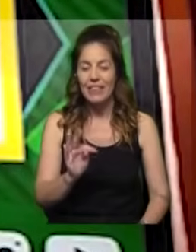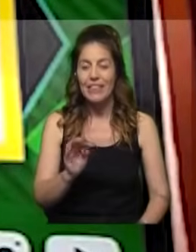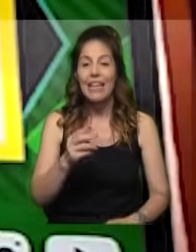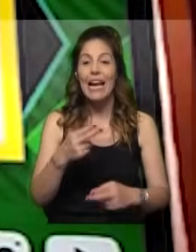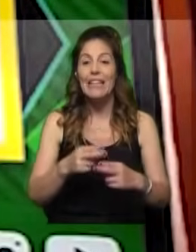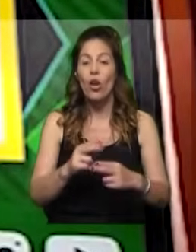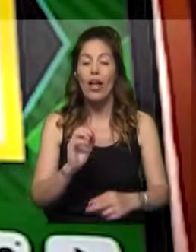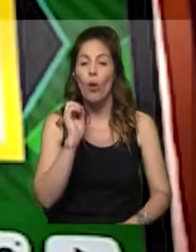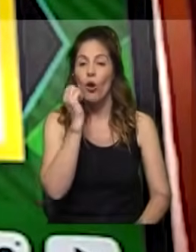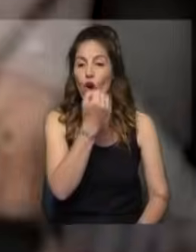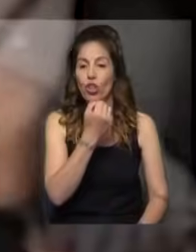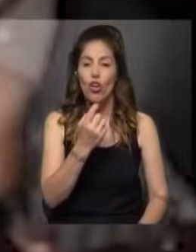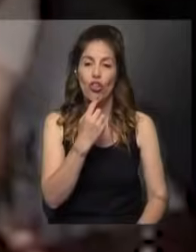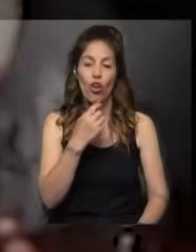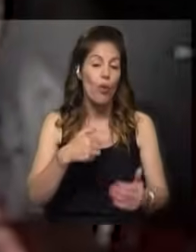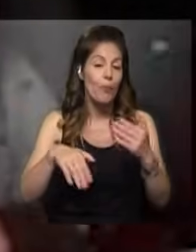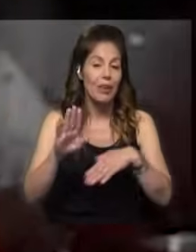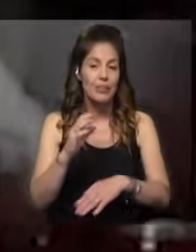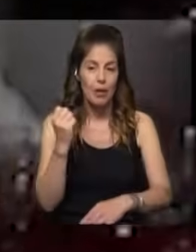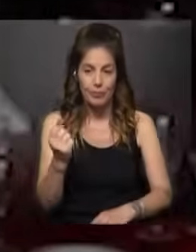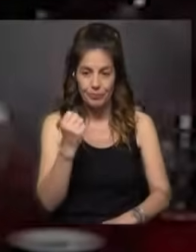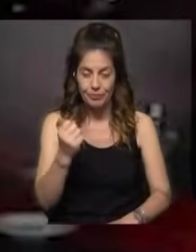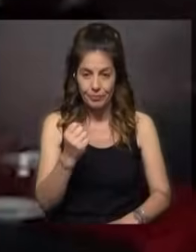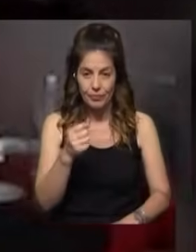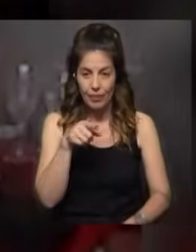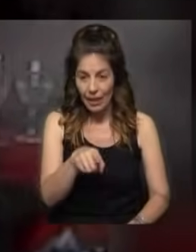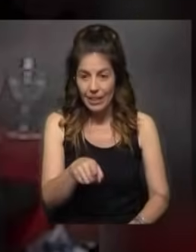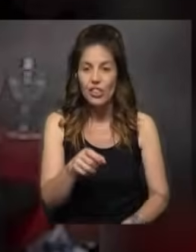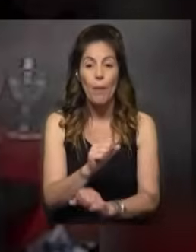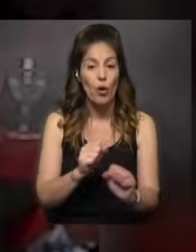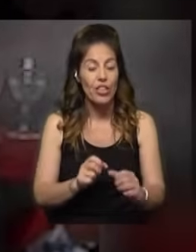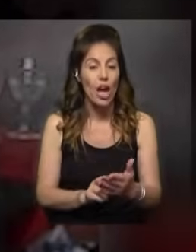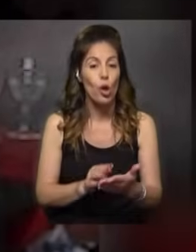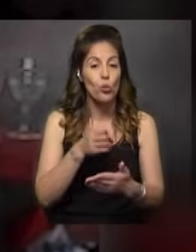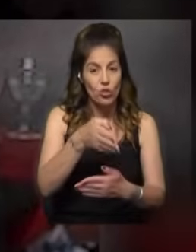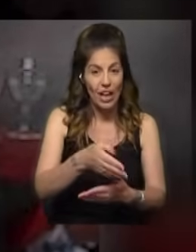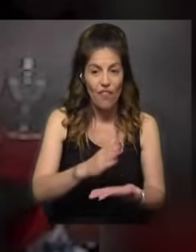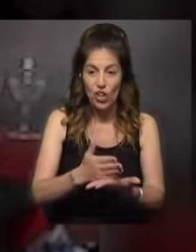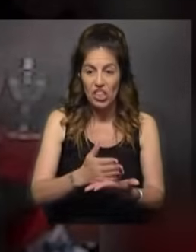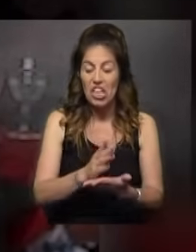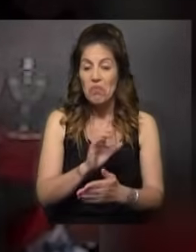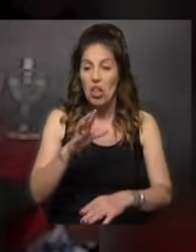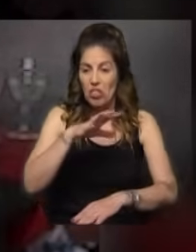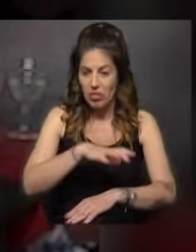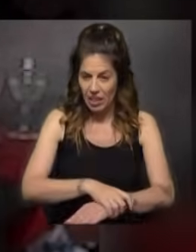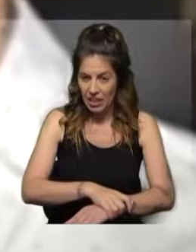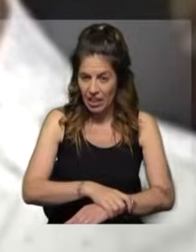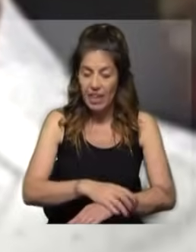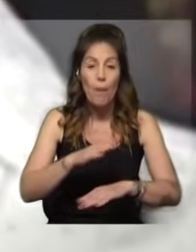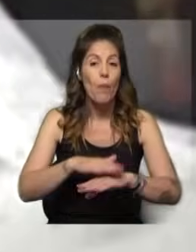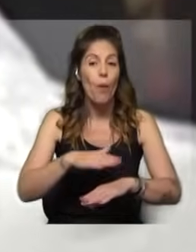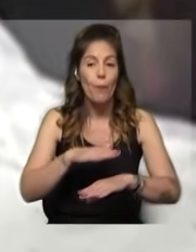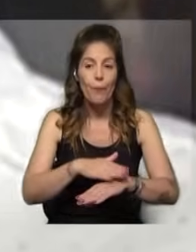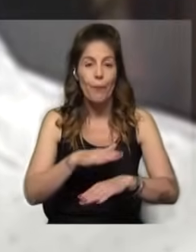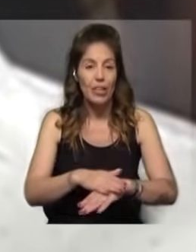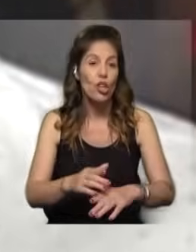de máxima prioridad en los hechos García troche podría cruzar fronteras sin ser detenida en momentos en los